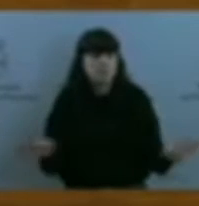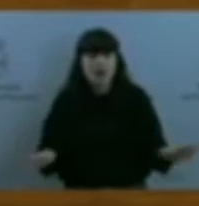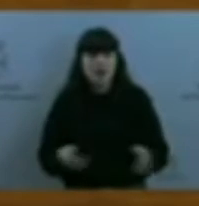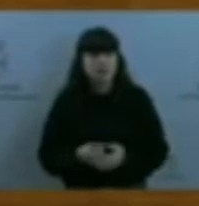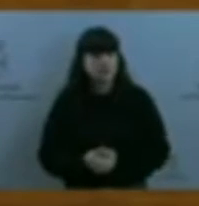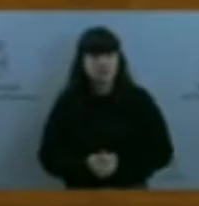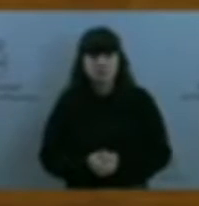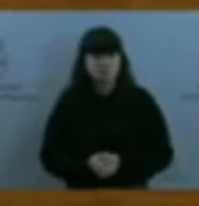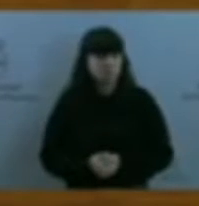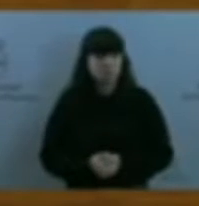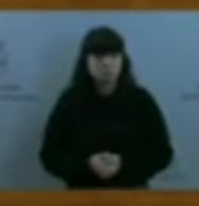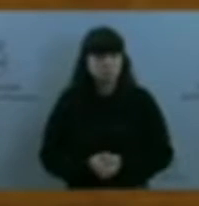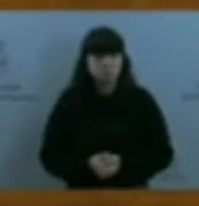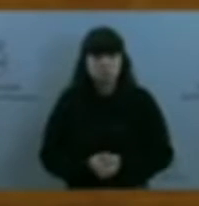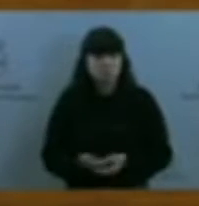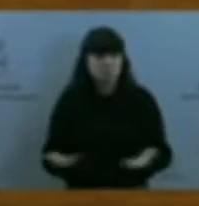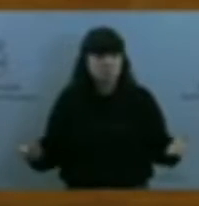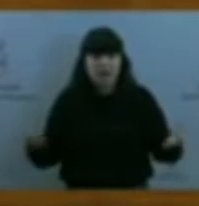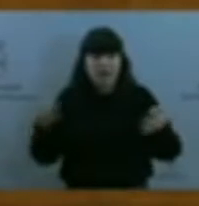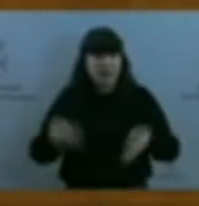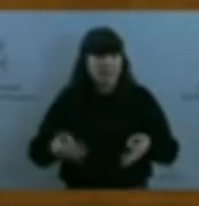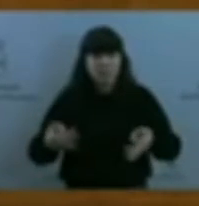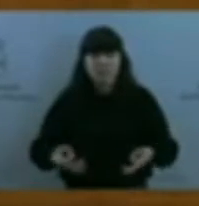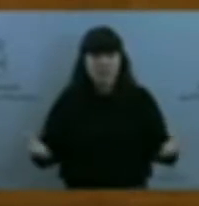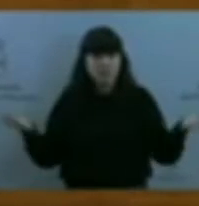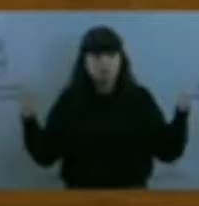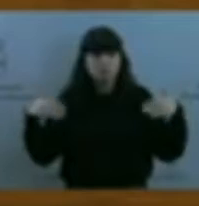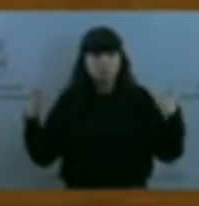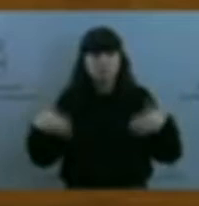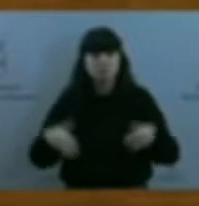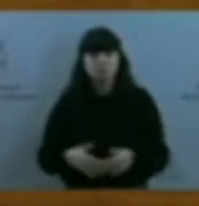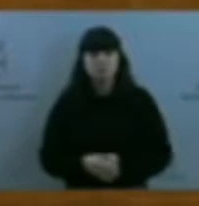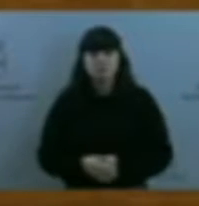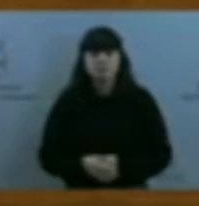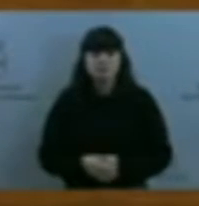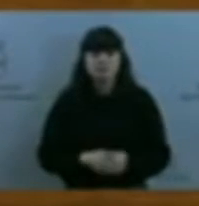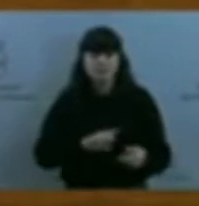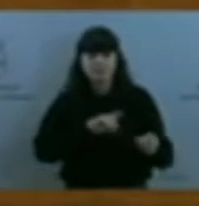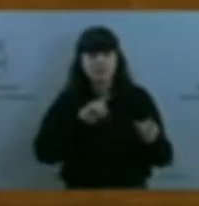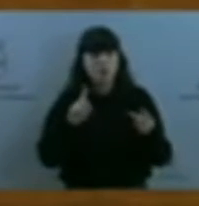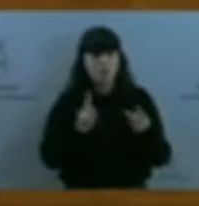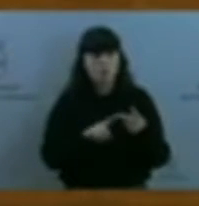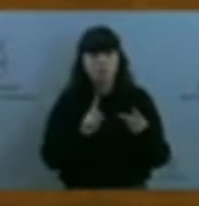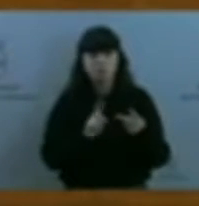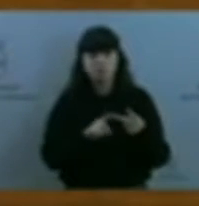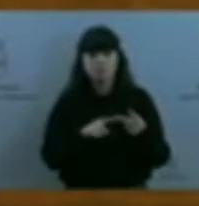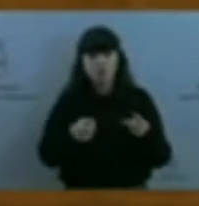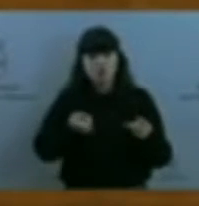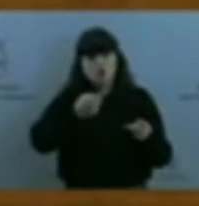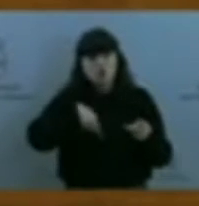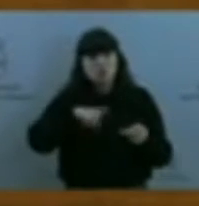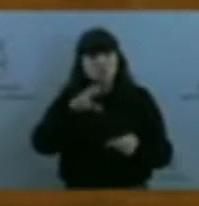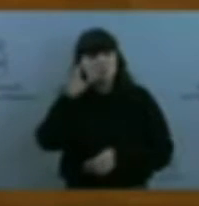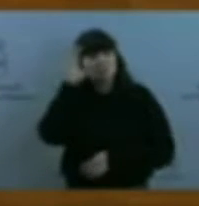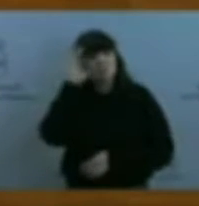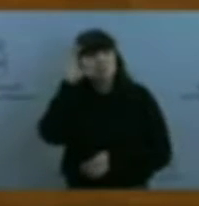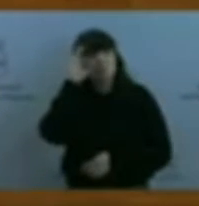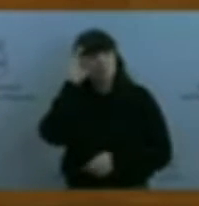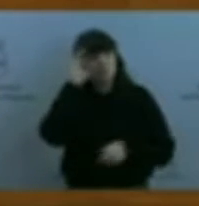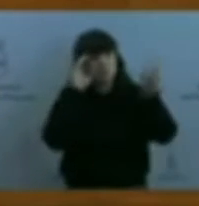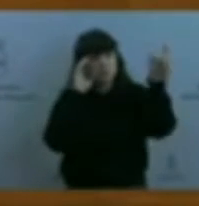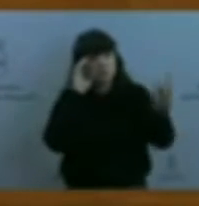garantía. Segundo, hemos visto y oído como usted, el propio consejero, reconoce que para cumplir los